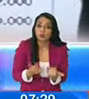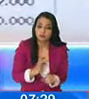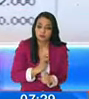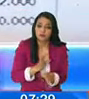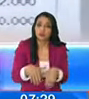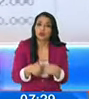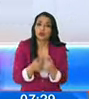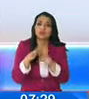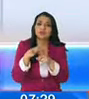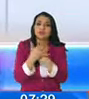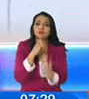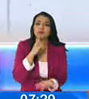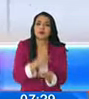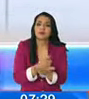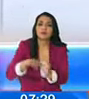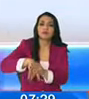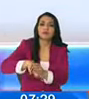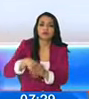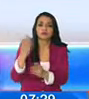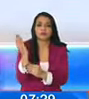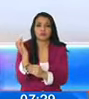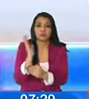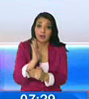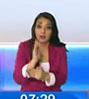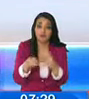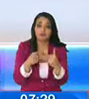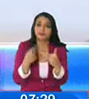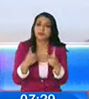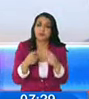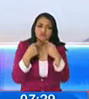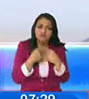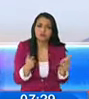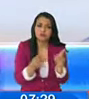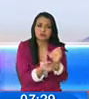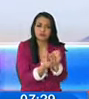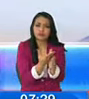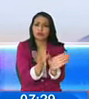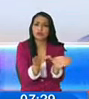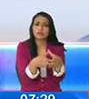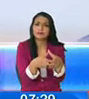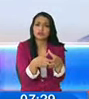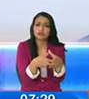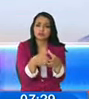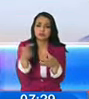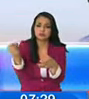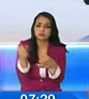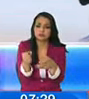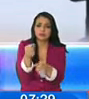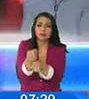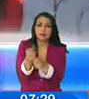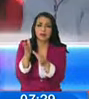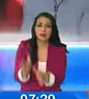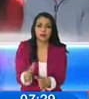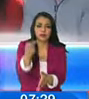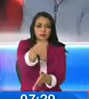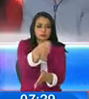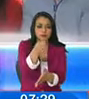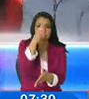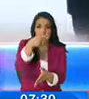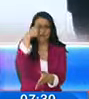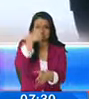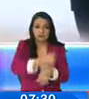es la situación real de los fondos de pensiones y también convoca a formar una comisión tripartita entre trabajadores, el gobierno,